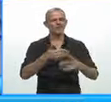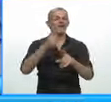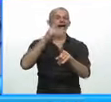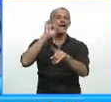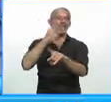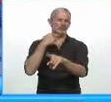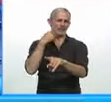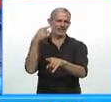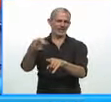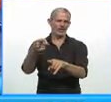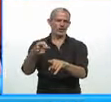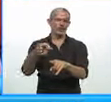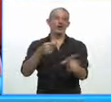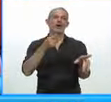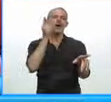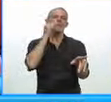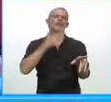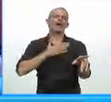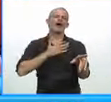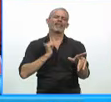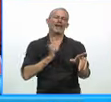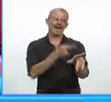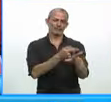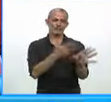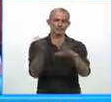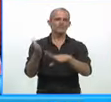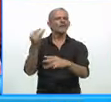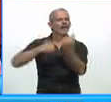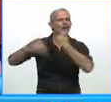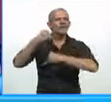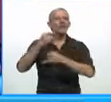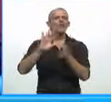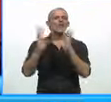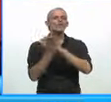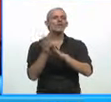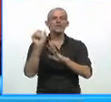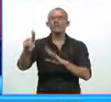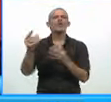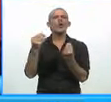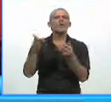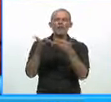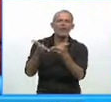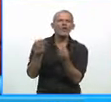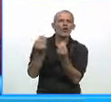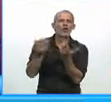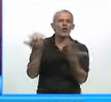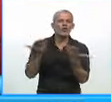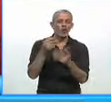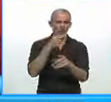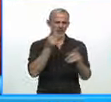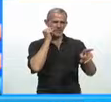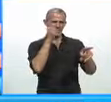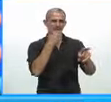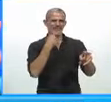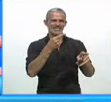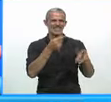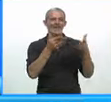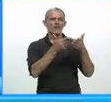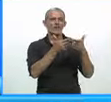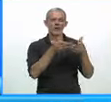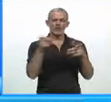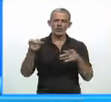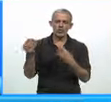para darle un poquito de respiro a Santi, antes explicó cómo era su categoría. Quiero saber cómo es la tuya, porque él habla de que la categoría en la que